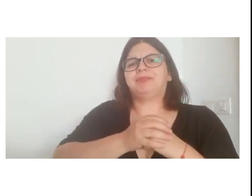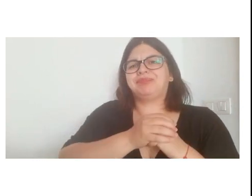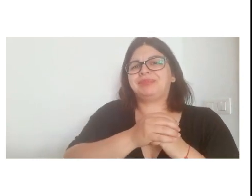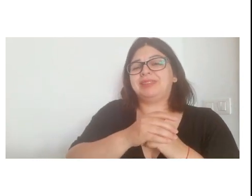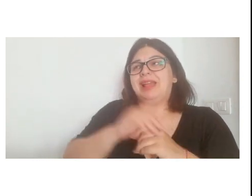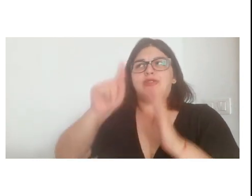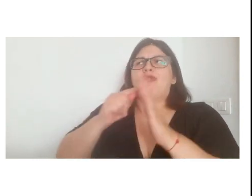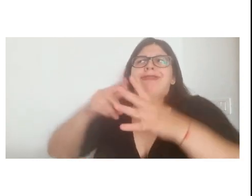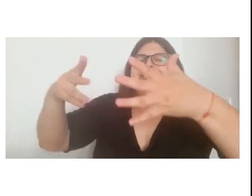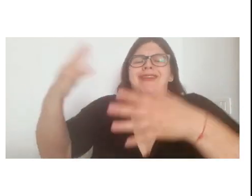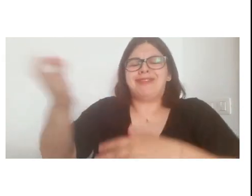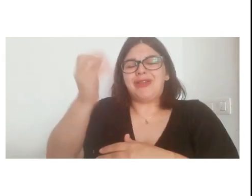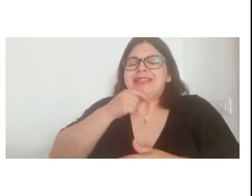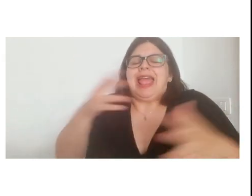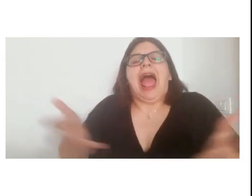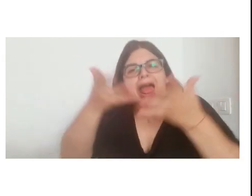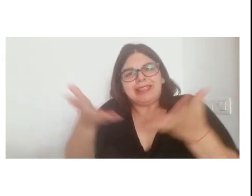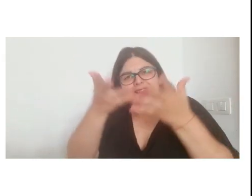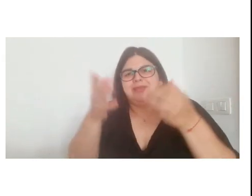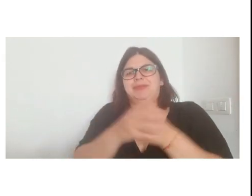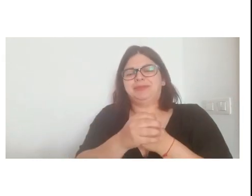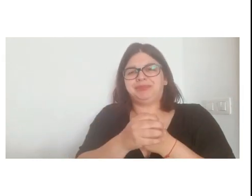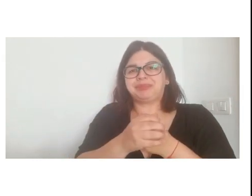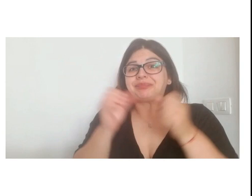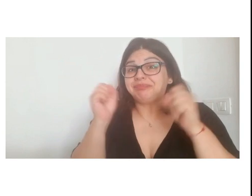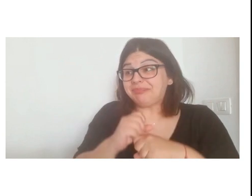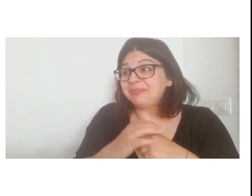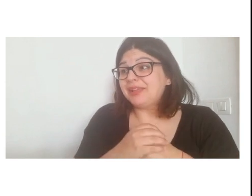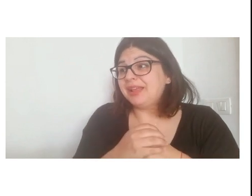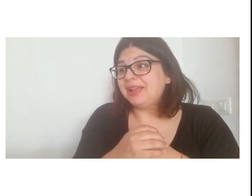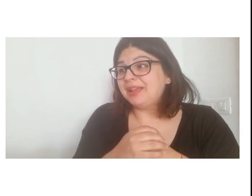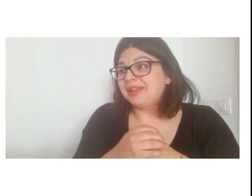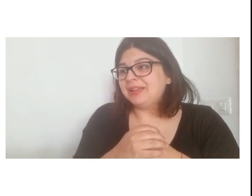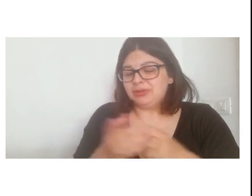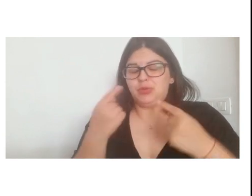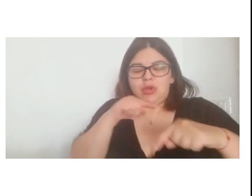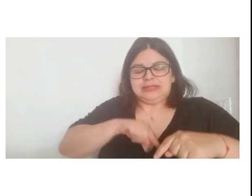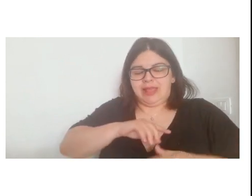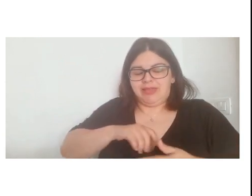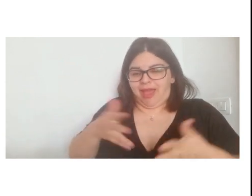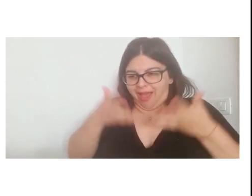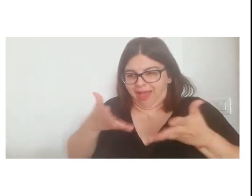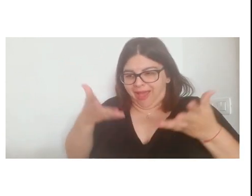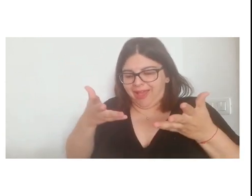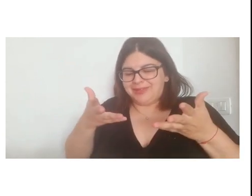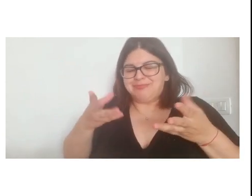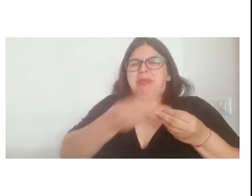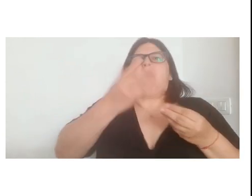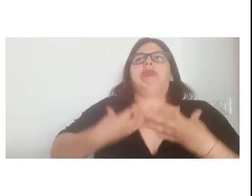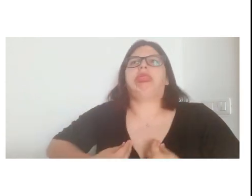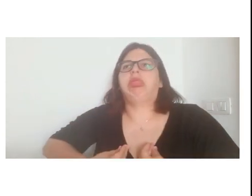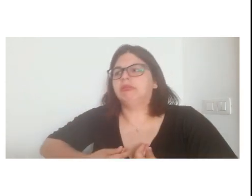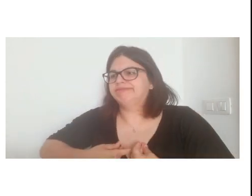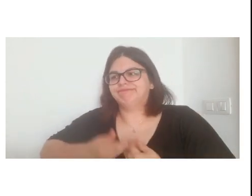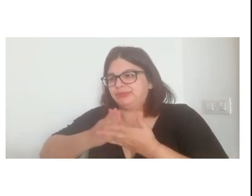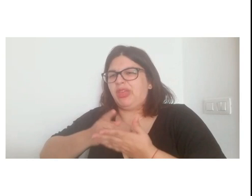claro, pontes ánimo. Xa che vais salir mellor as cousas con ánimo que desgustado. Algúns consellos